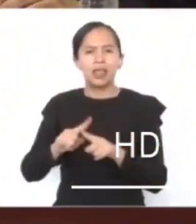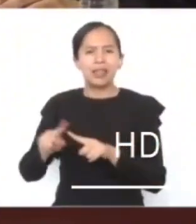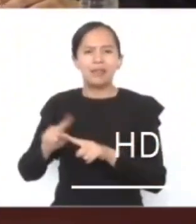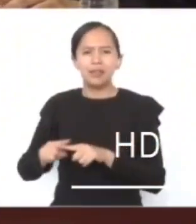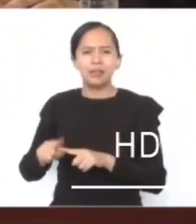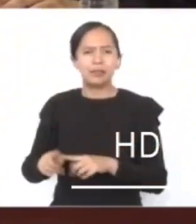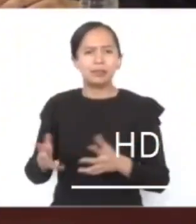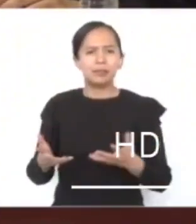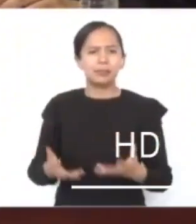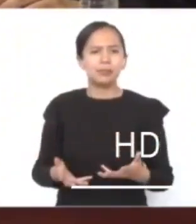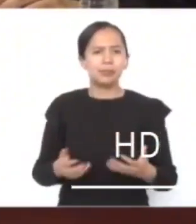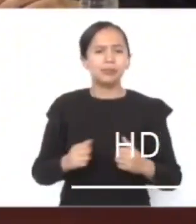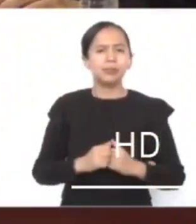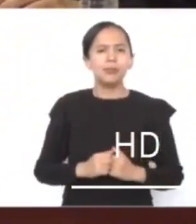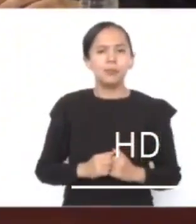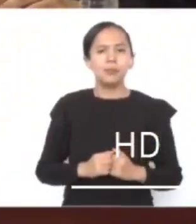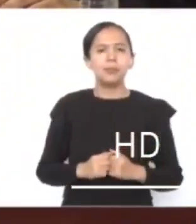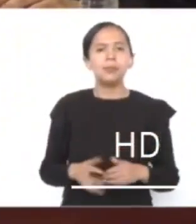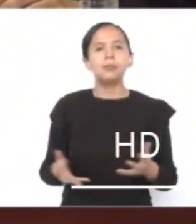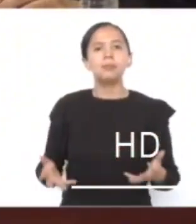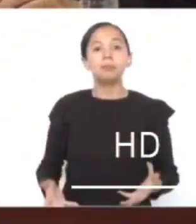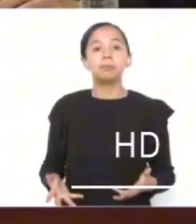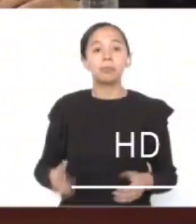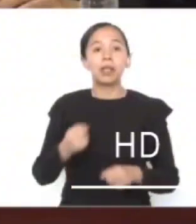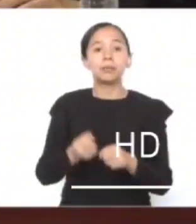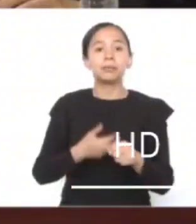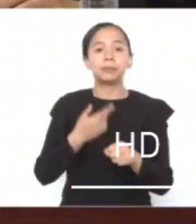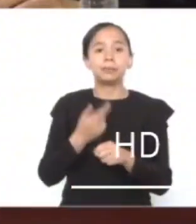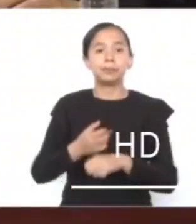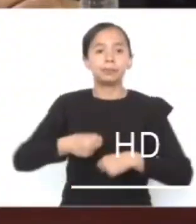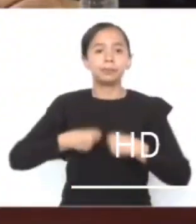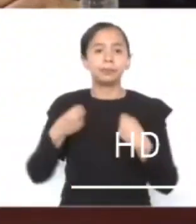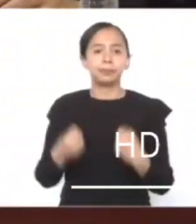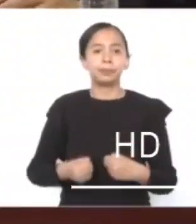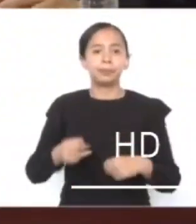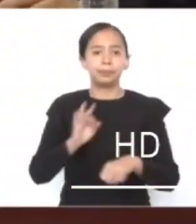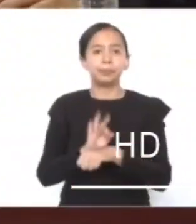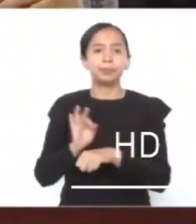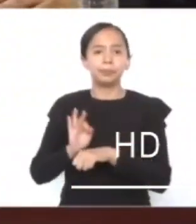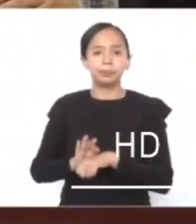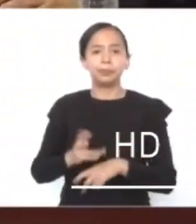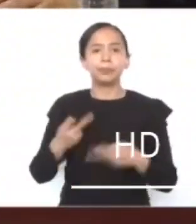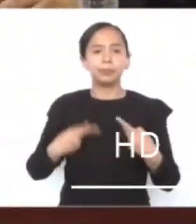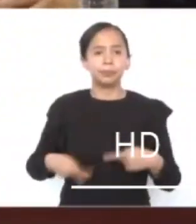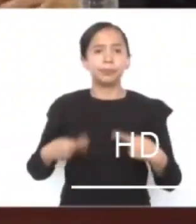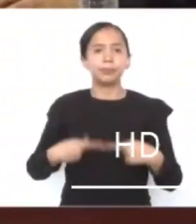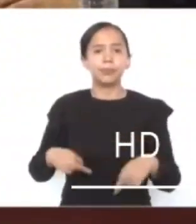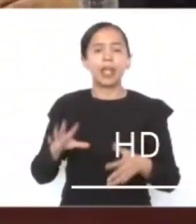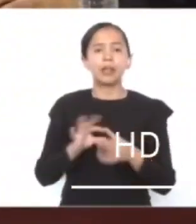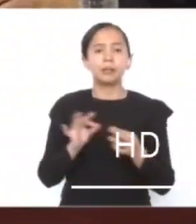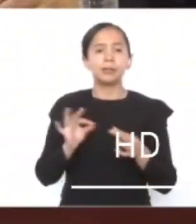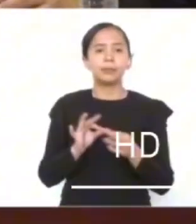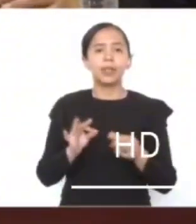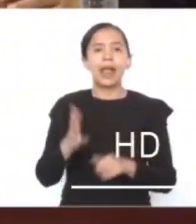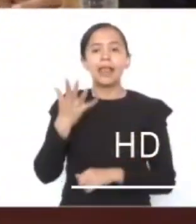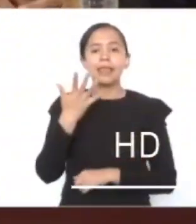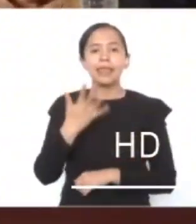y arquitectos de la Ciudad de México. La Secretaría de Seguridad Ciudadana informó que desplegó